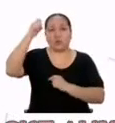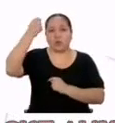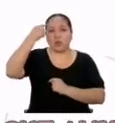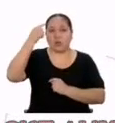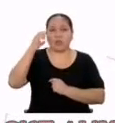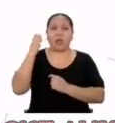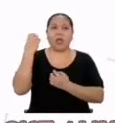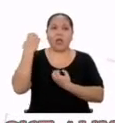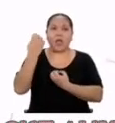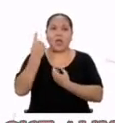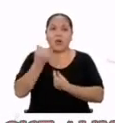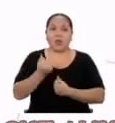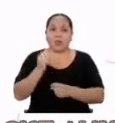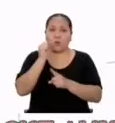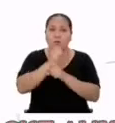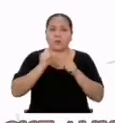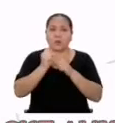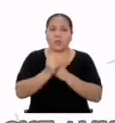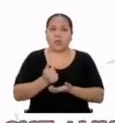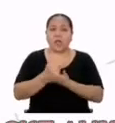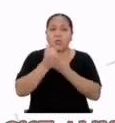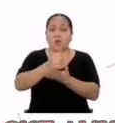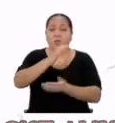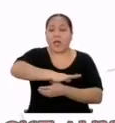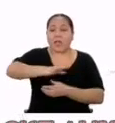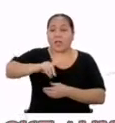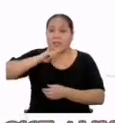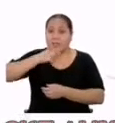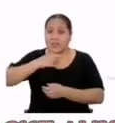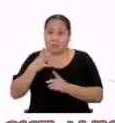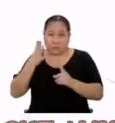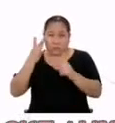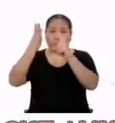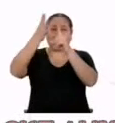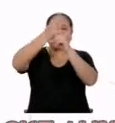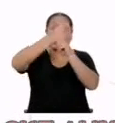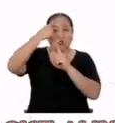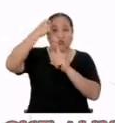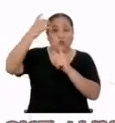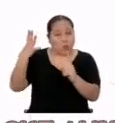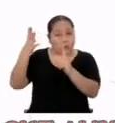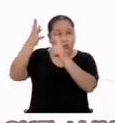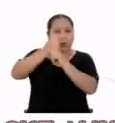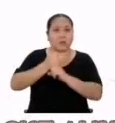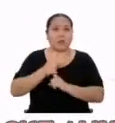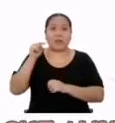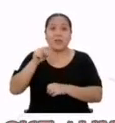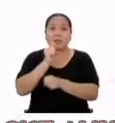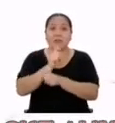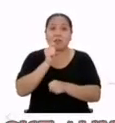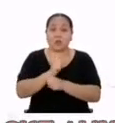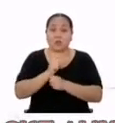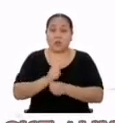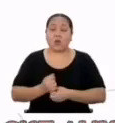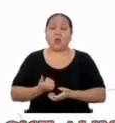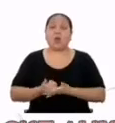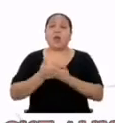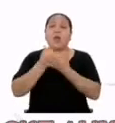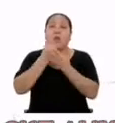niñas herramientas para cumplir sus aspiraciones. La educación repercute de manera positiva en la